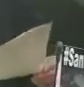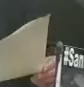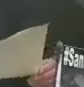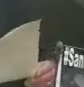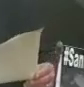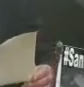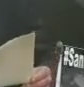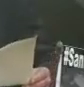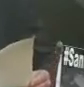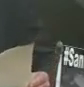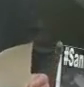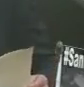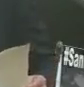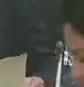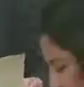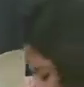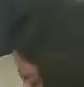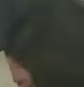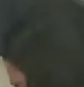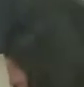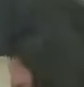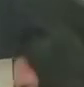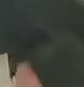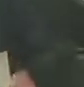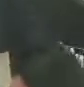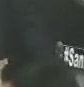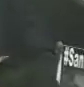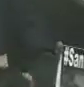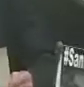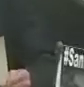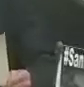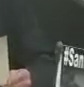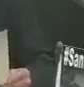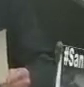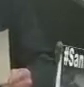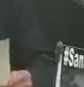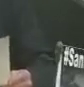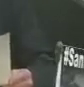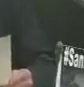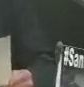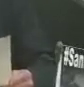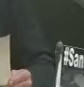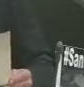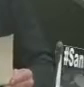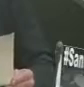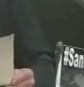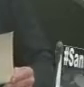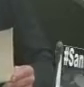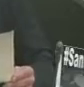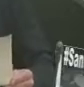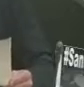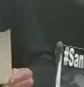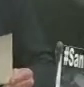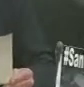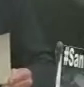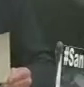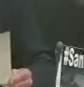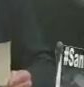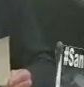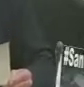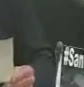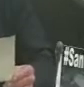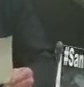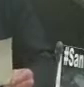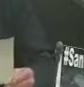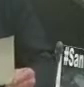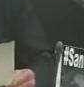preocupados con lo que está ocurriendo en esta nación. Permítame, señor presidente, a nombre del Partido Centro Democrático, dejar la constancia